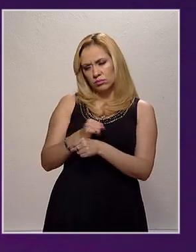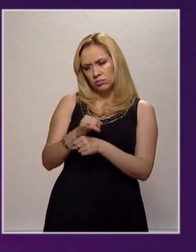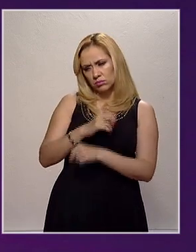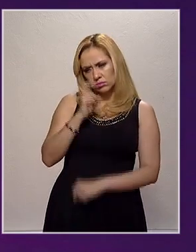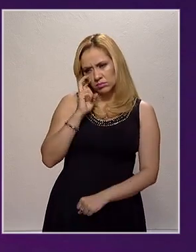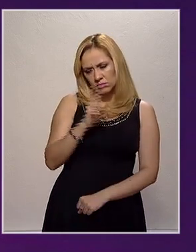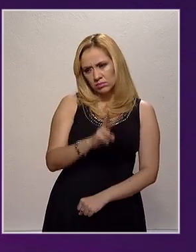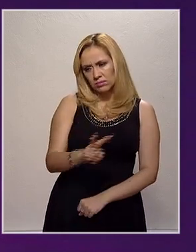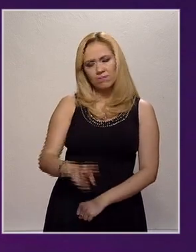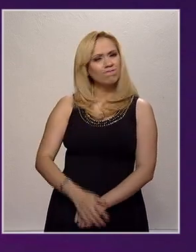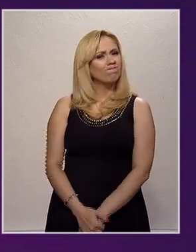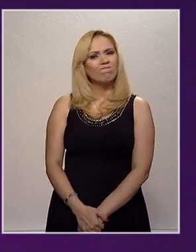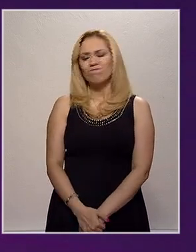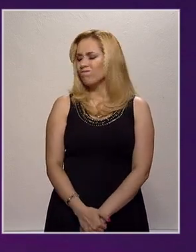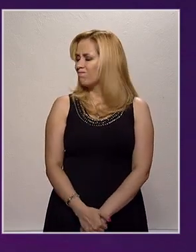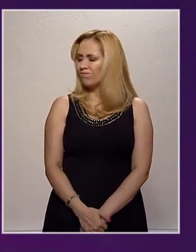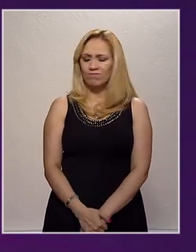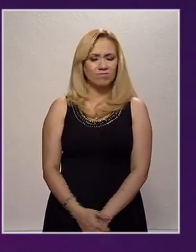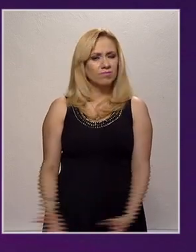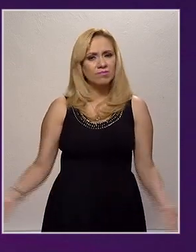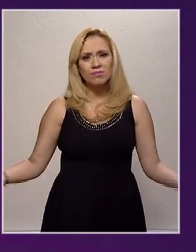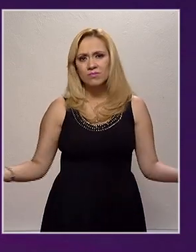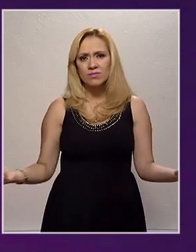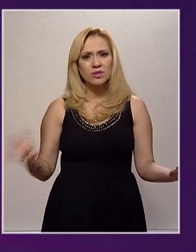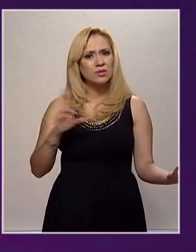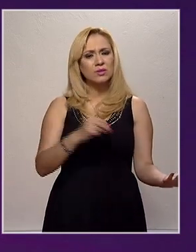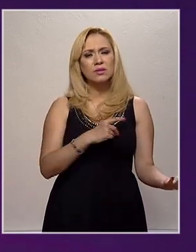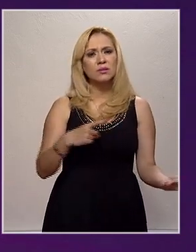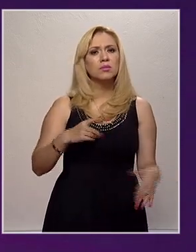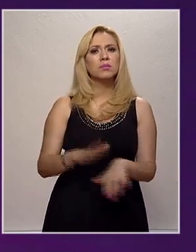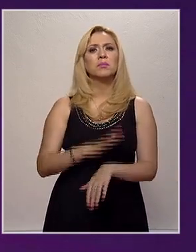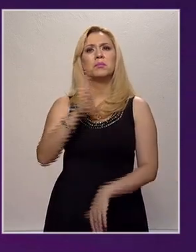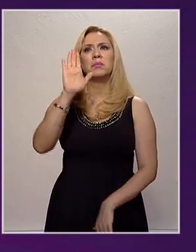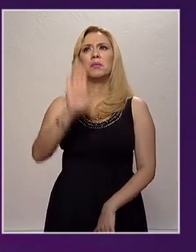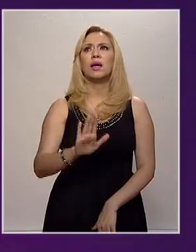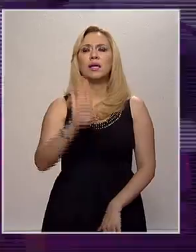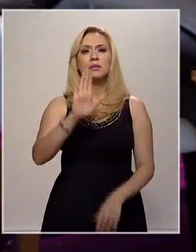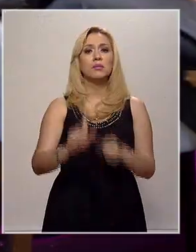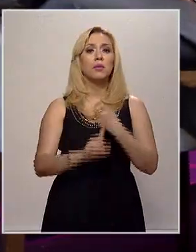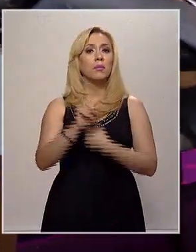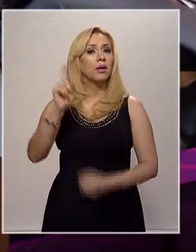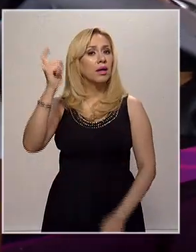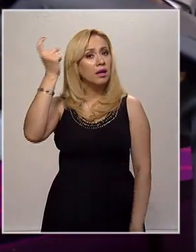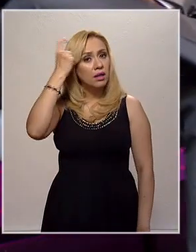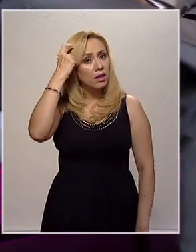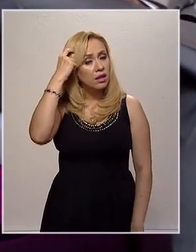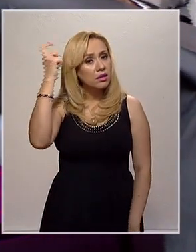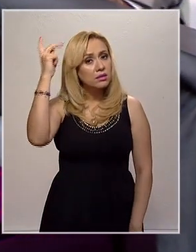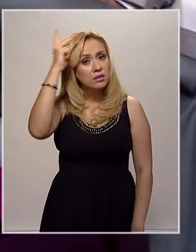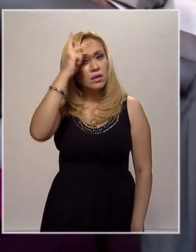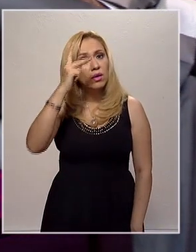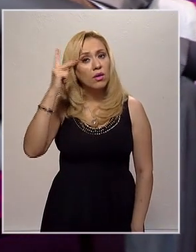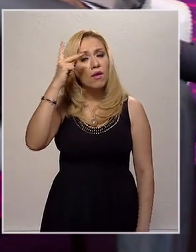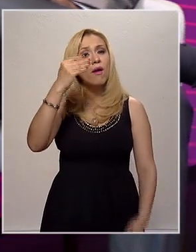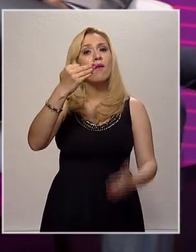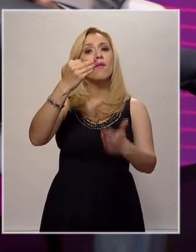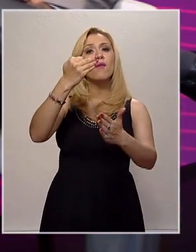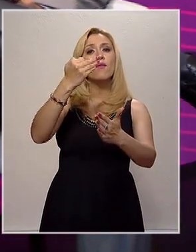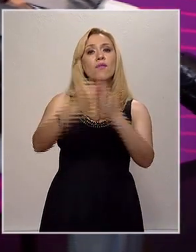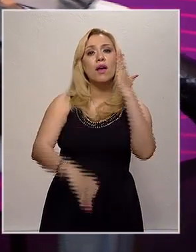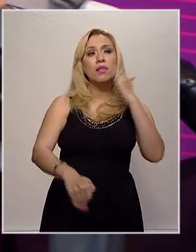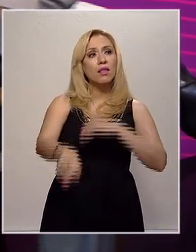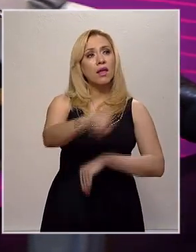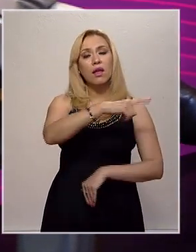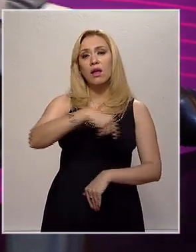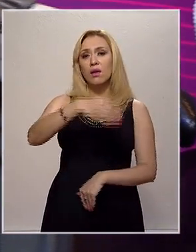he criticado estas definiciones porque pareciera que es un problema psicológico de una falta de capacidad